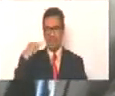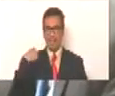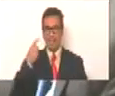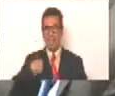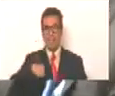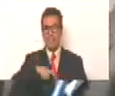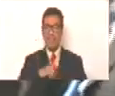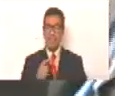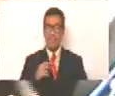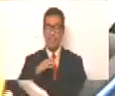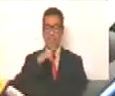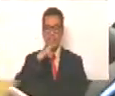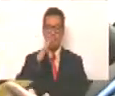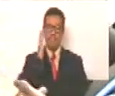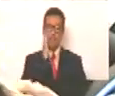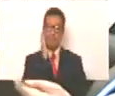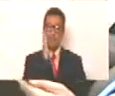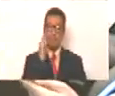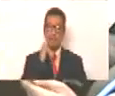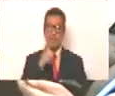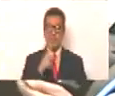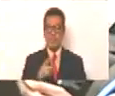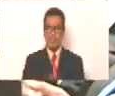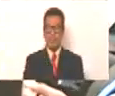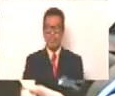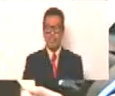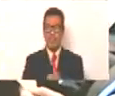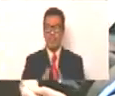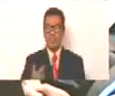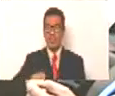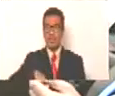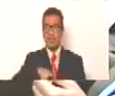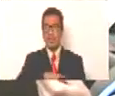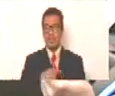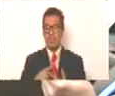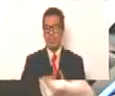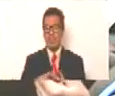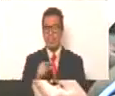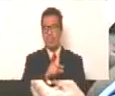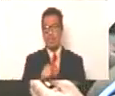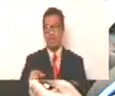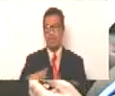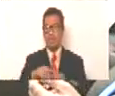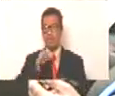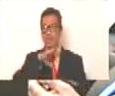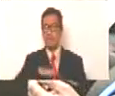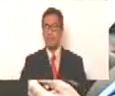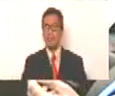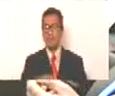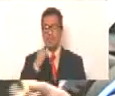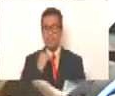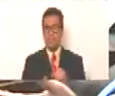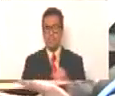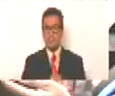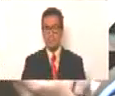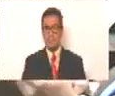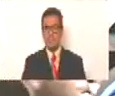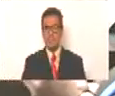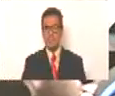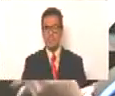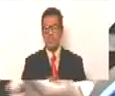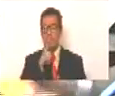las hermanas, las hijas de alguno que otro personaje de la historia. Y finalmente, la crueldad